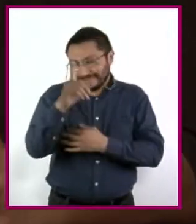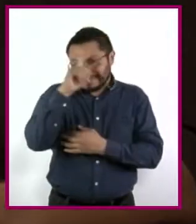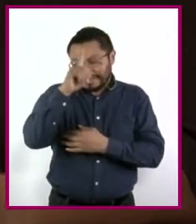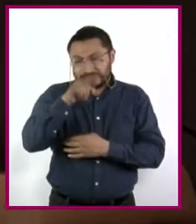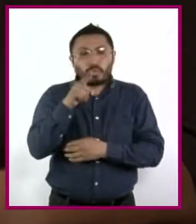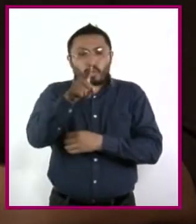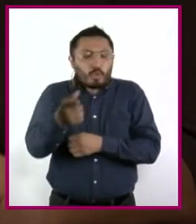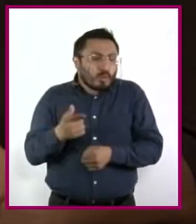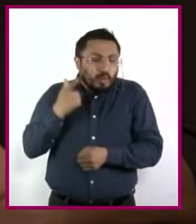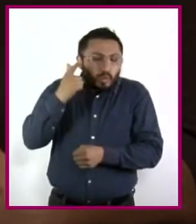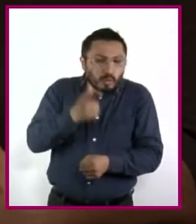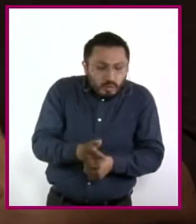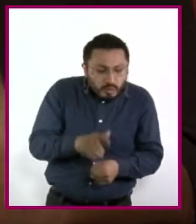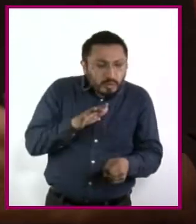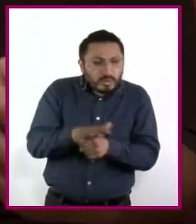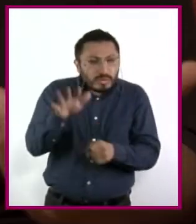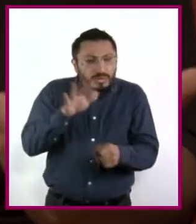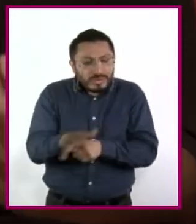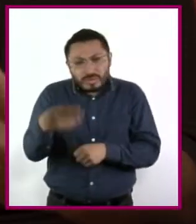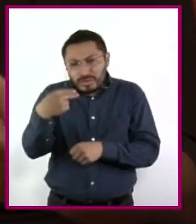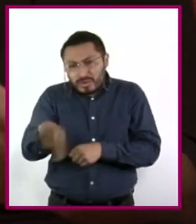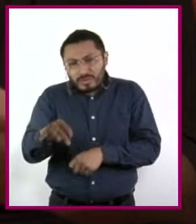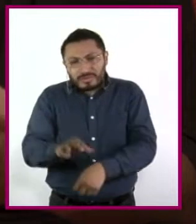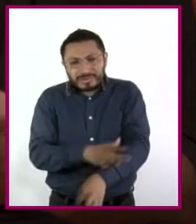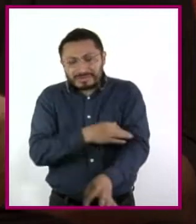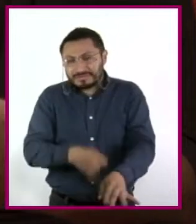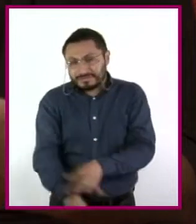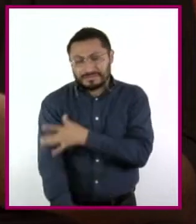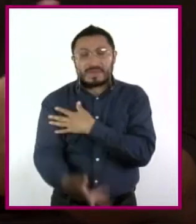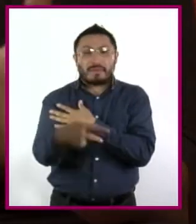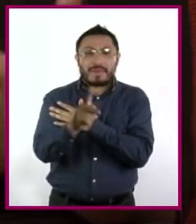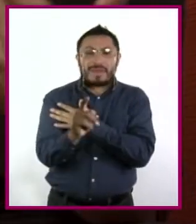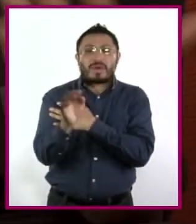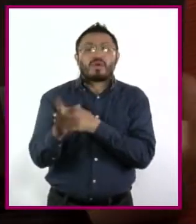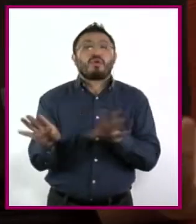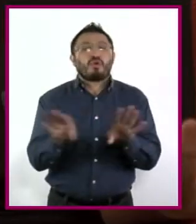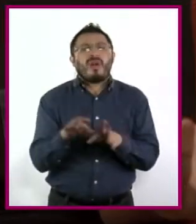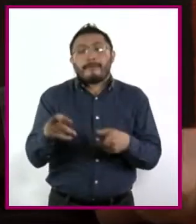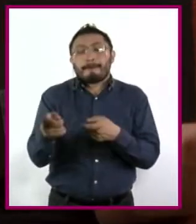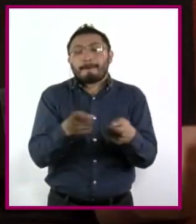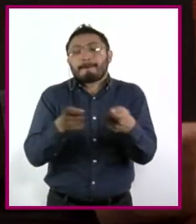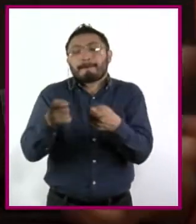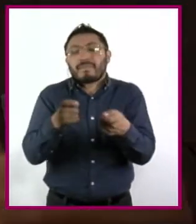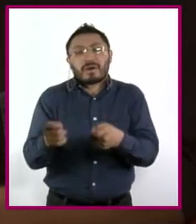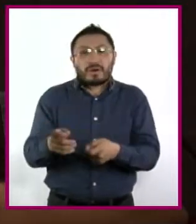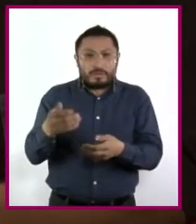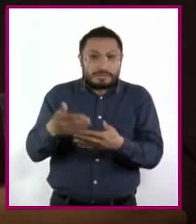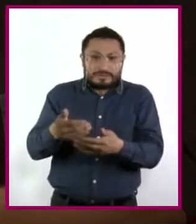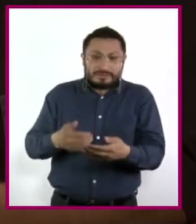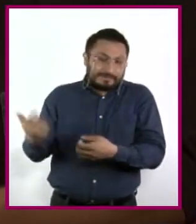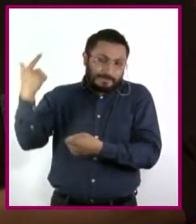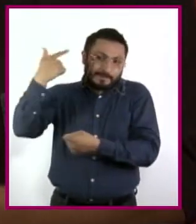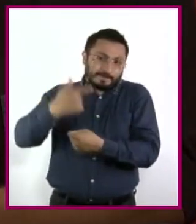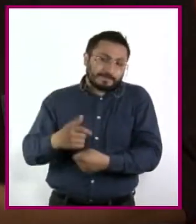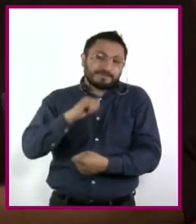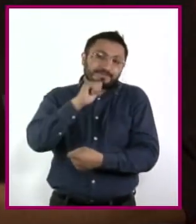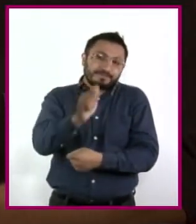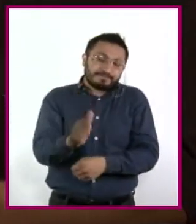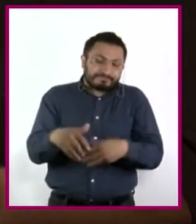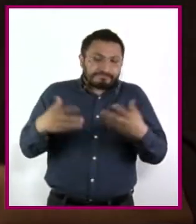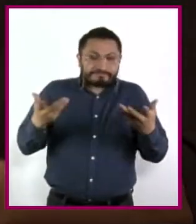nombra lo que sientes. Y es que, ¿cómo regular una emoción si ni siquiera la identificamos? Así